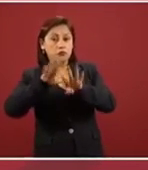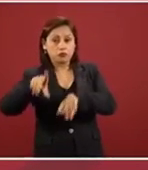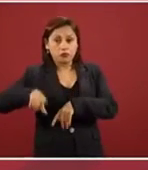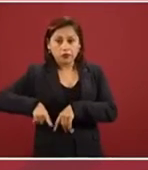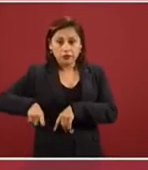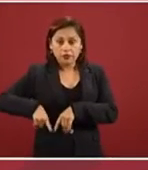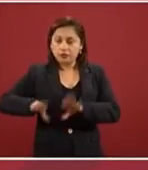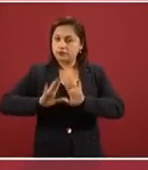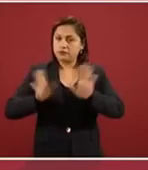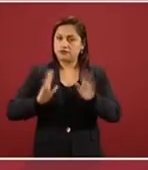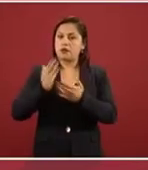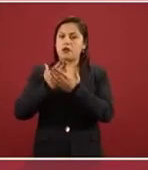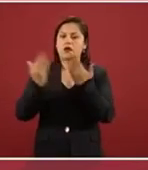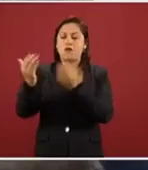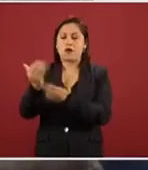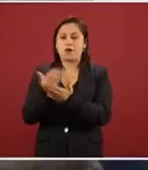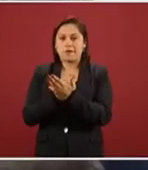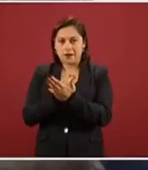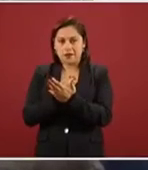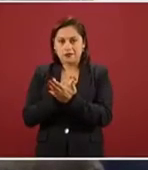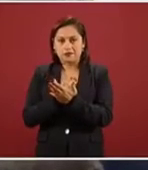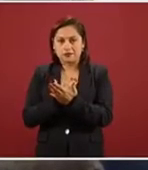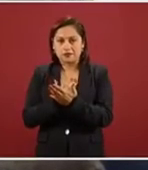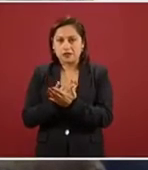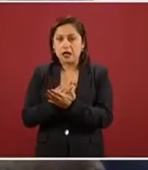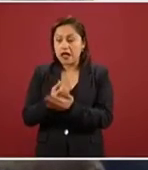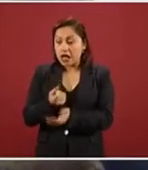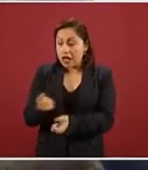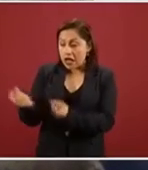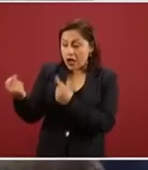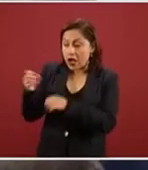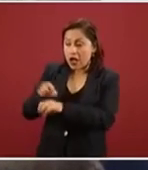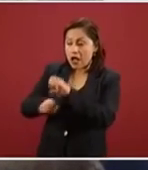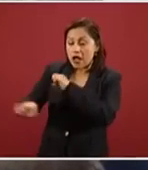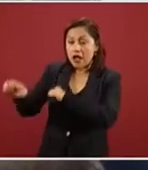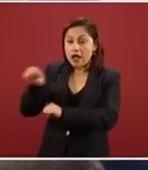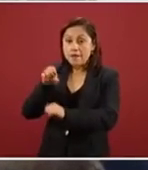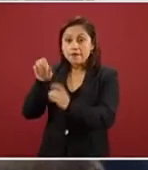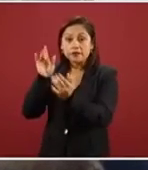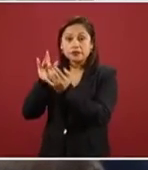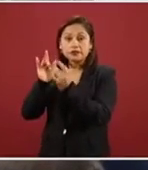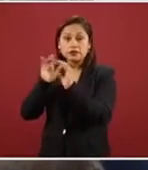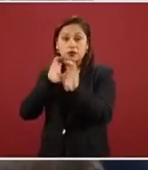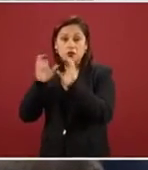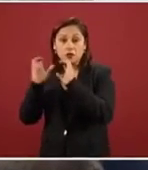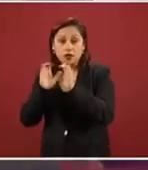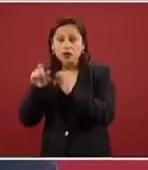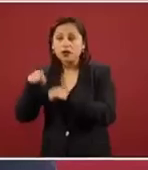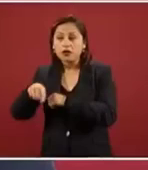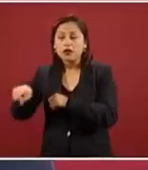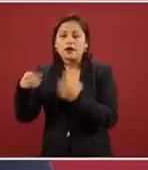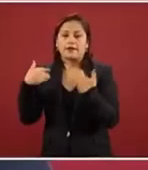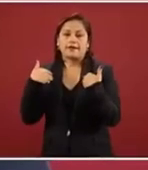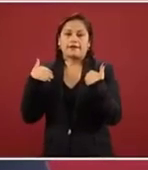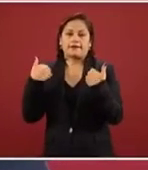y esto lo han entendido los medios,